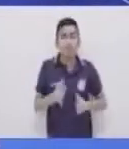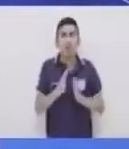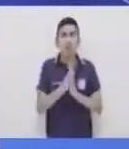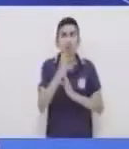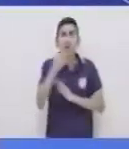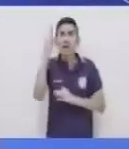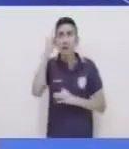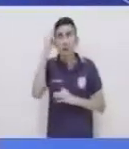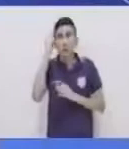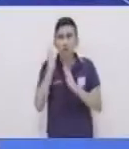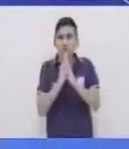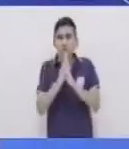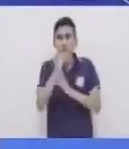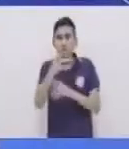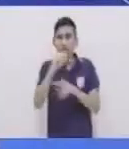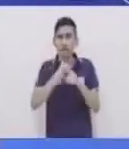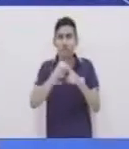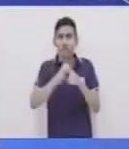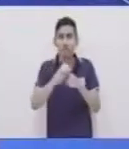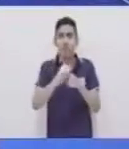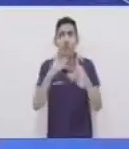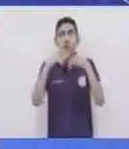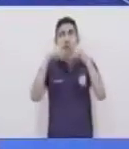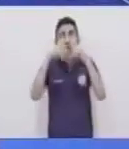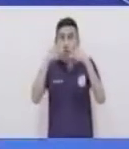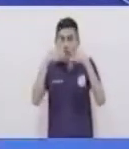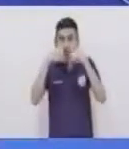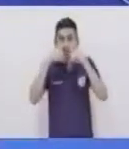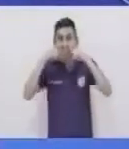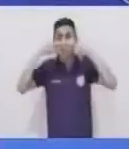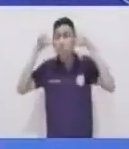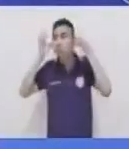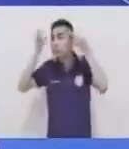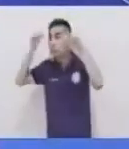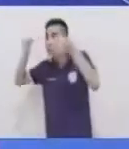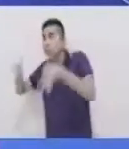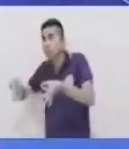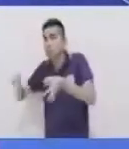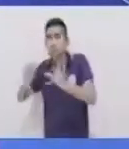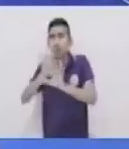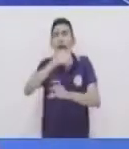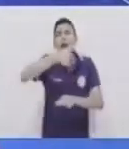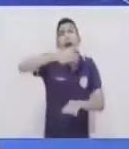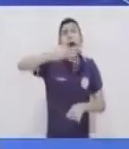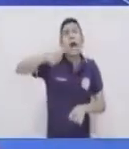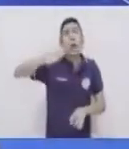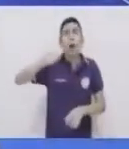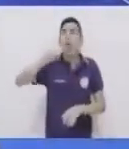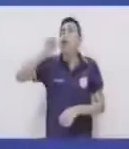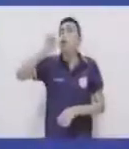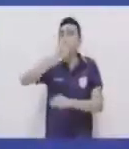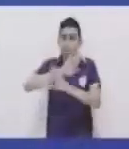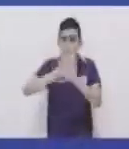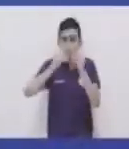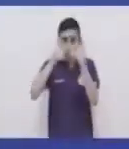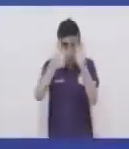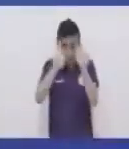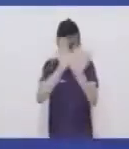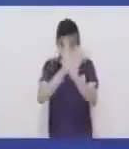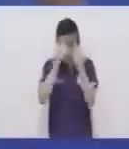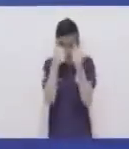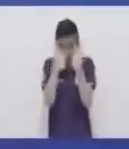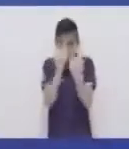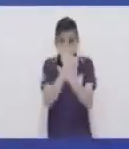Acuérdense que ustedes van a hacer estos ejercicios sin la mascarilla y tienen que tomar agua pura al finalizar. Muy